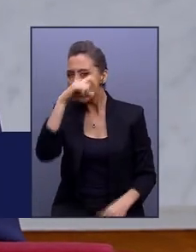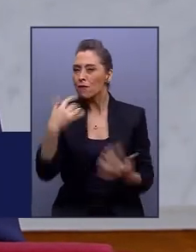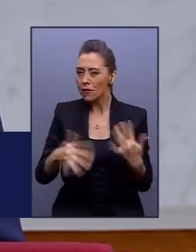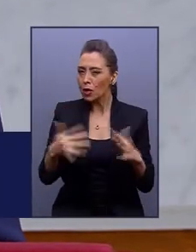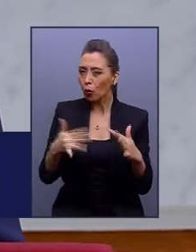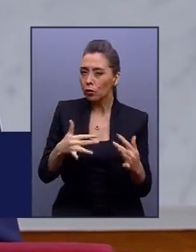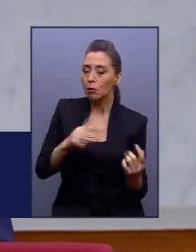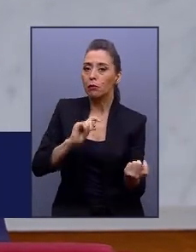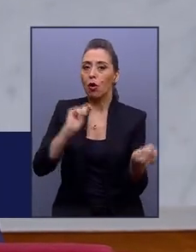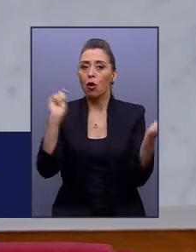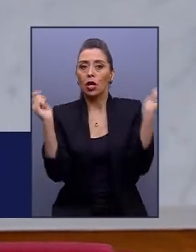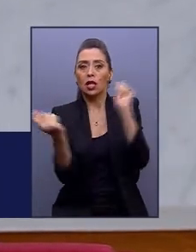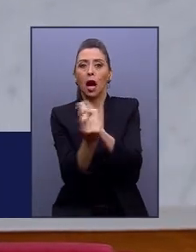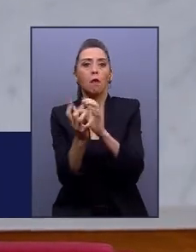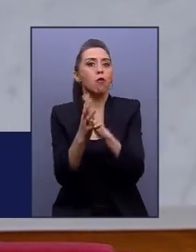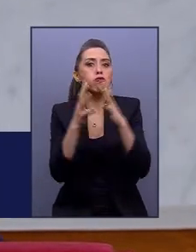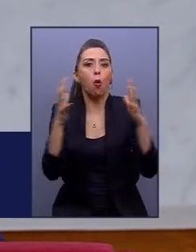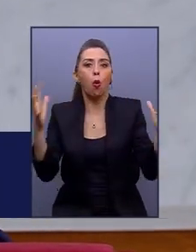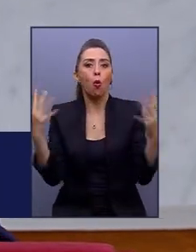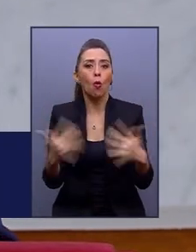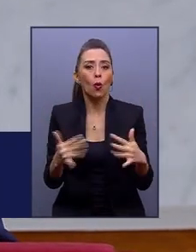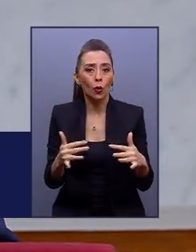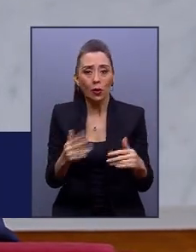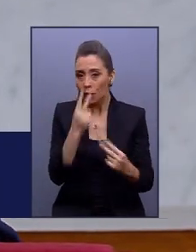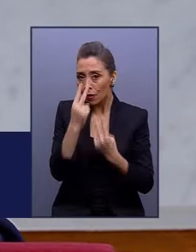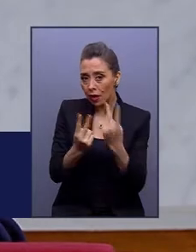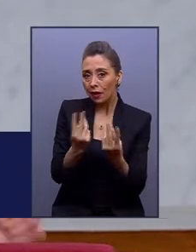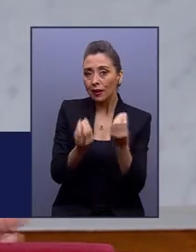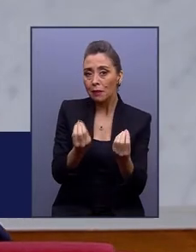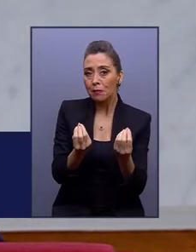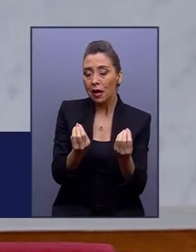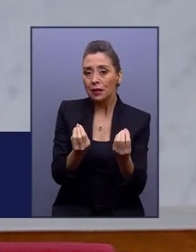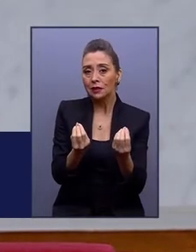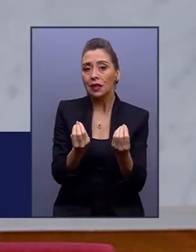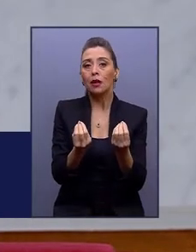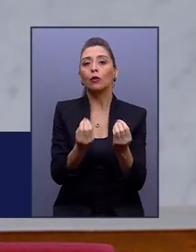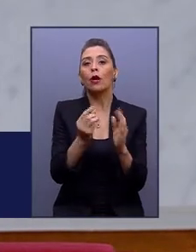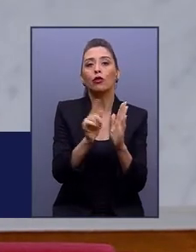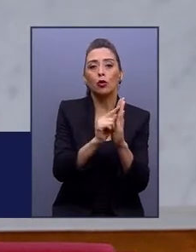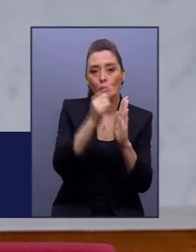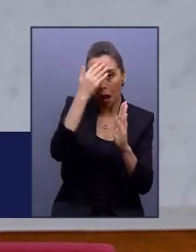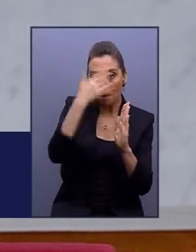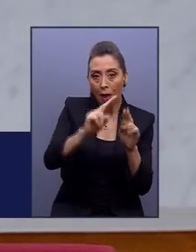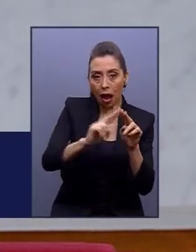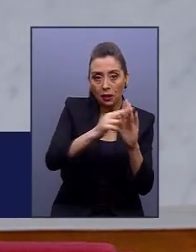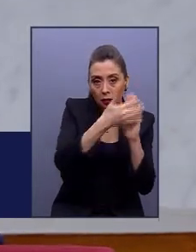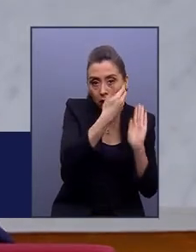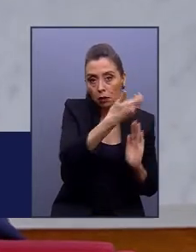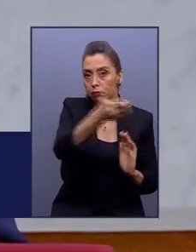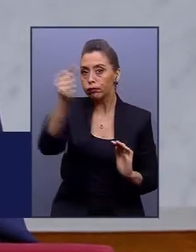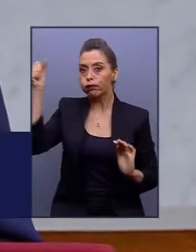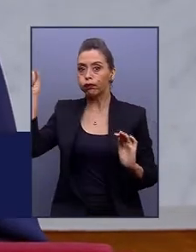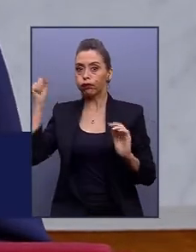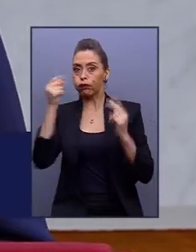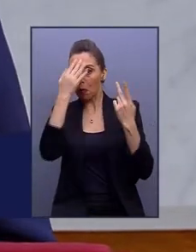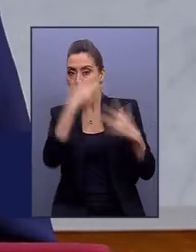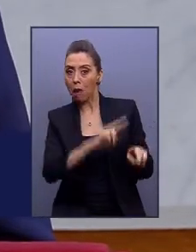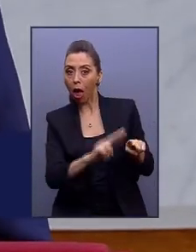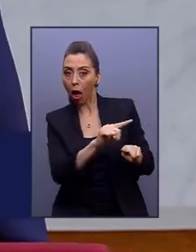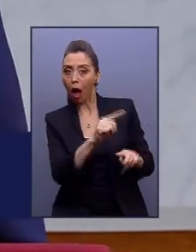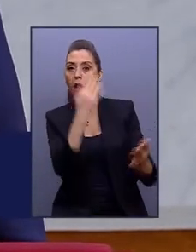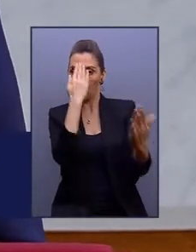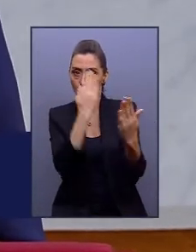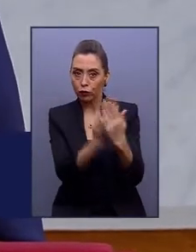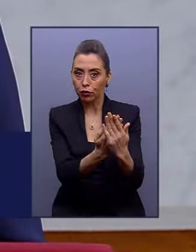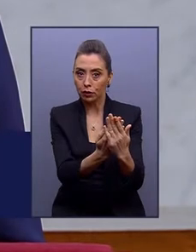propias de un cambio de gran magnitud. Hemos visto lo que ocurre cuando se descorre el tupido velo de las malas prácticas y lo hemos enfrentado.